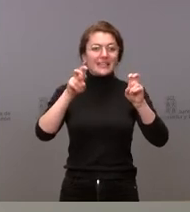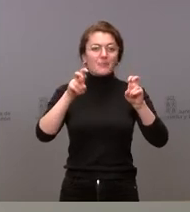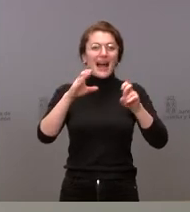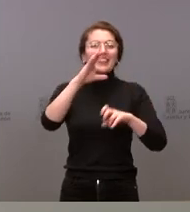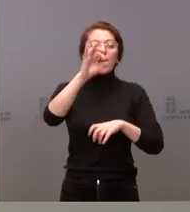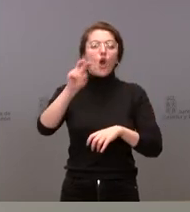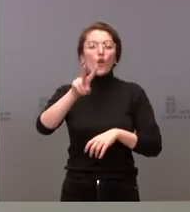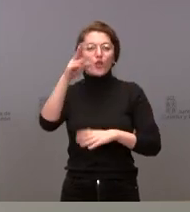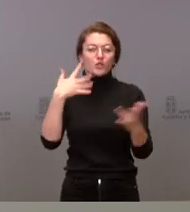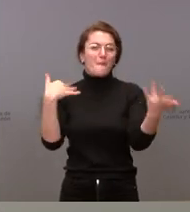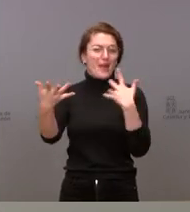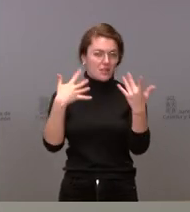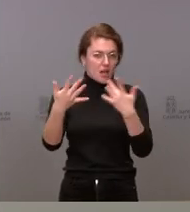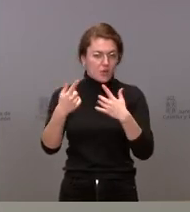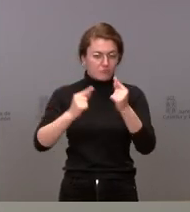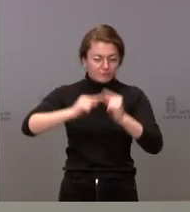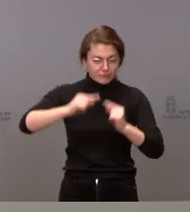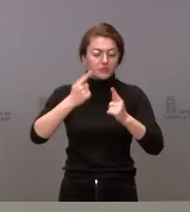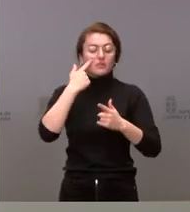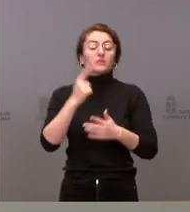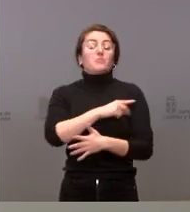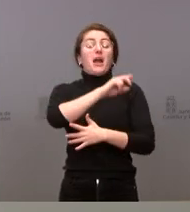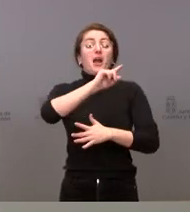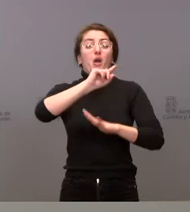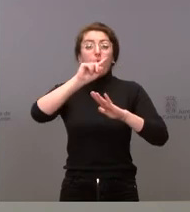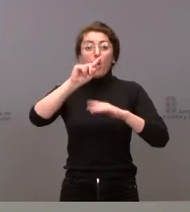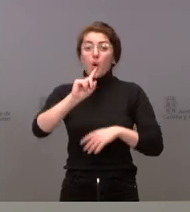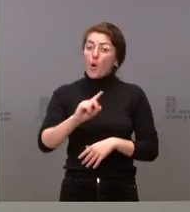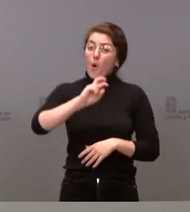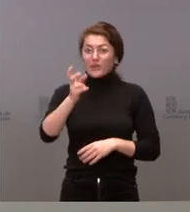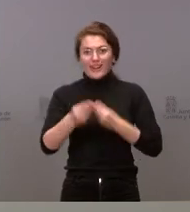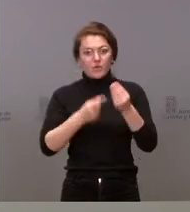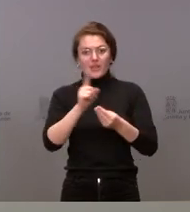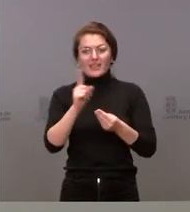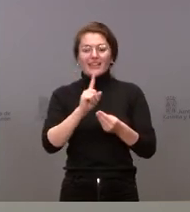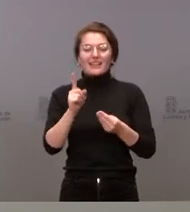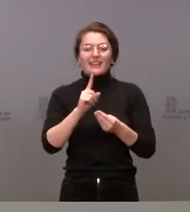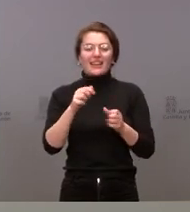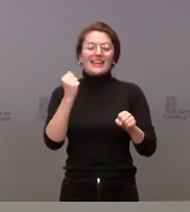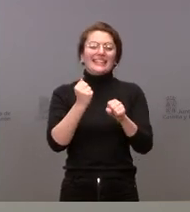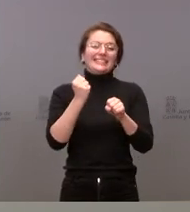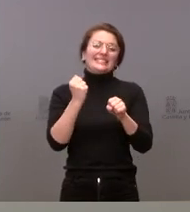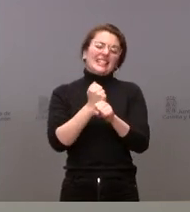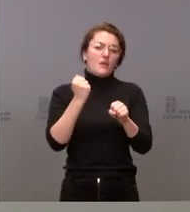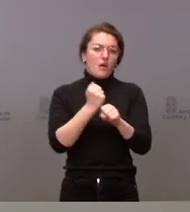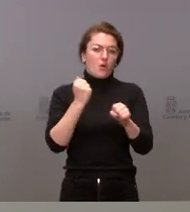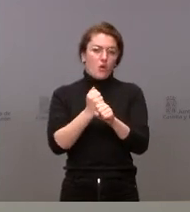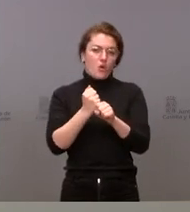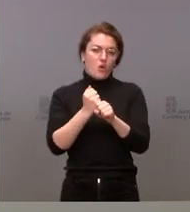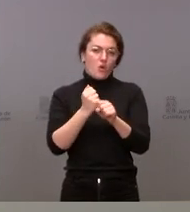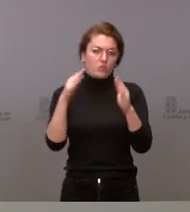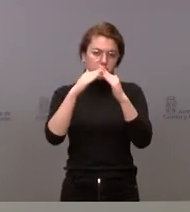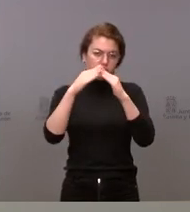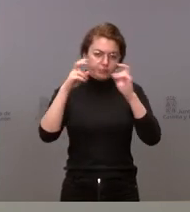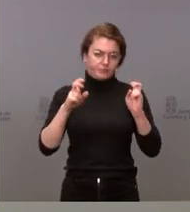es decir todas esas pruebas se han intentado y ha habido otra que tampoco hemos puesto en marcha que está del teletrabajo que ustedes en esas cuatro